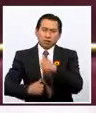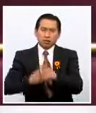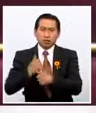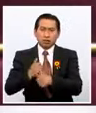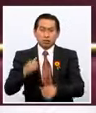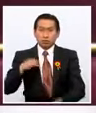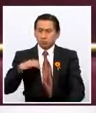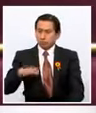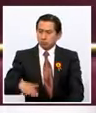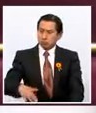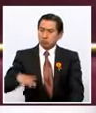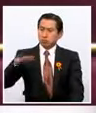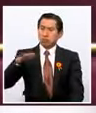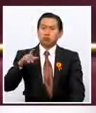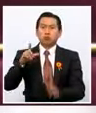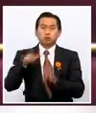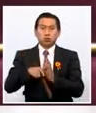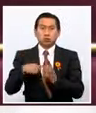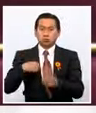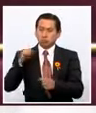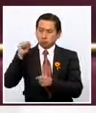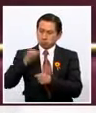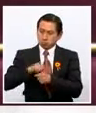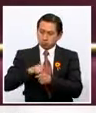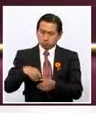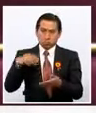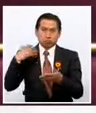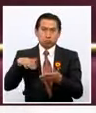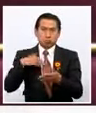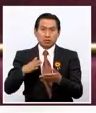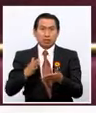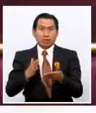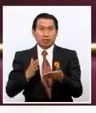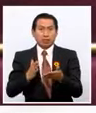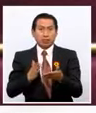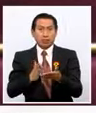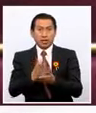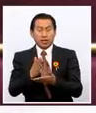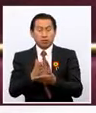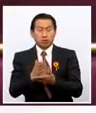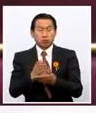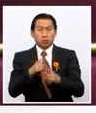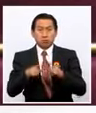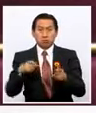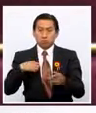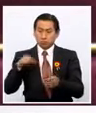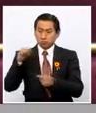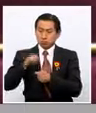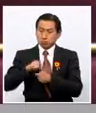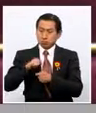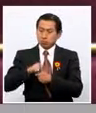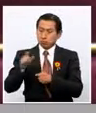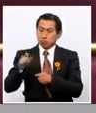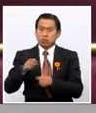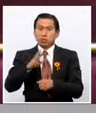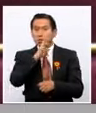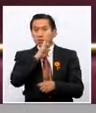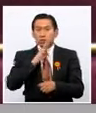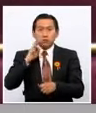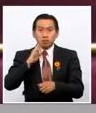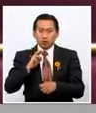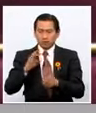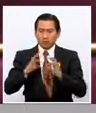trabajé estudie derecho pero también trabaje en un restaurant negocio